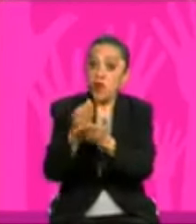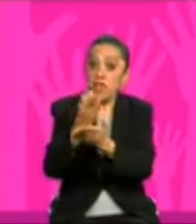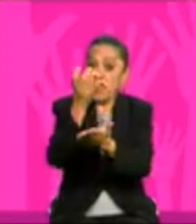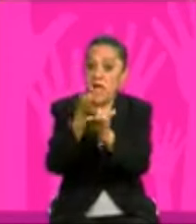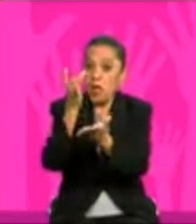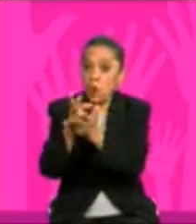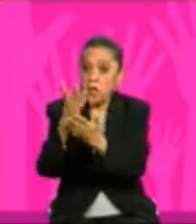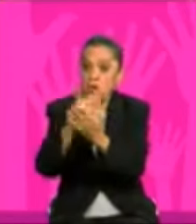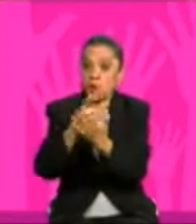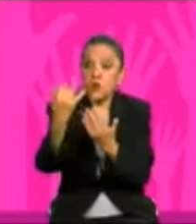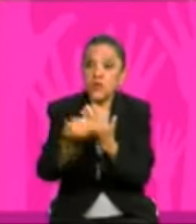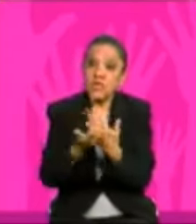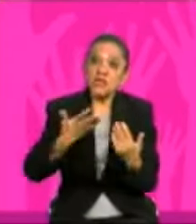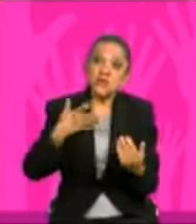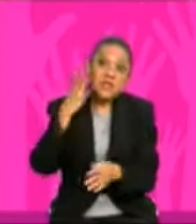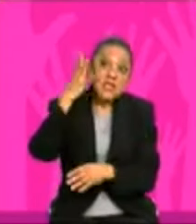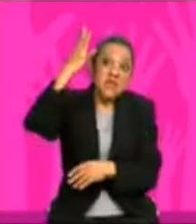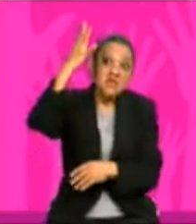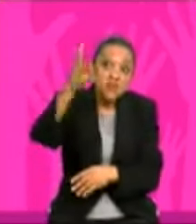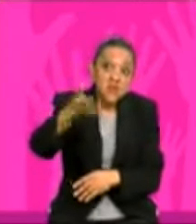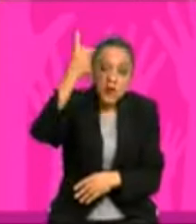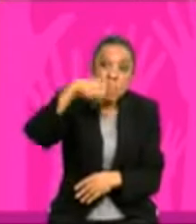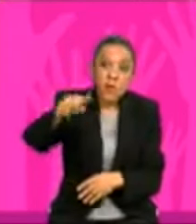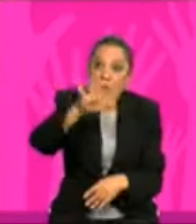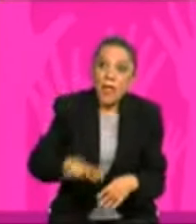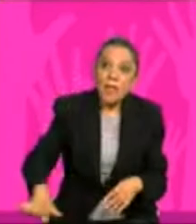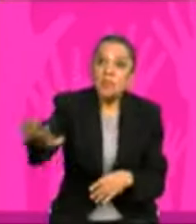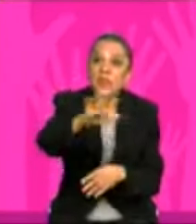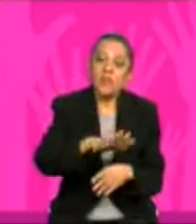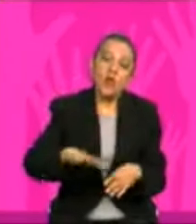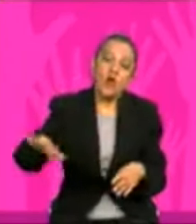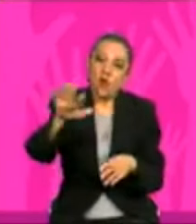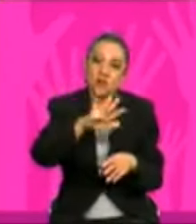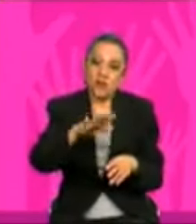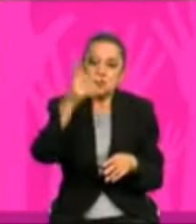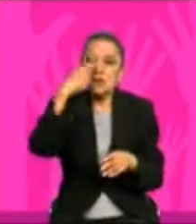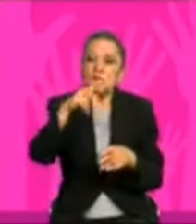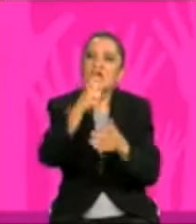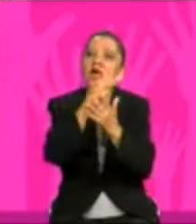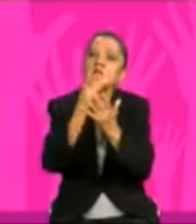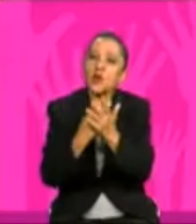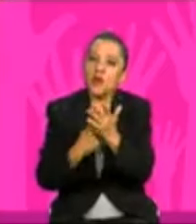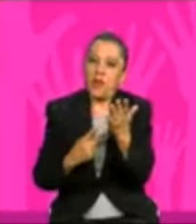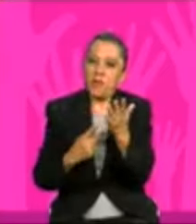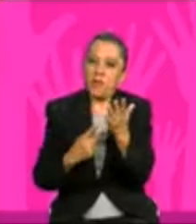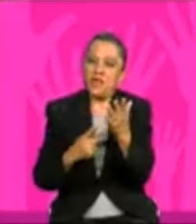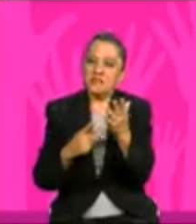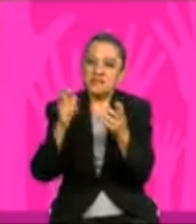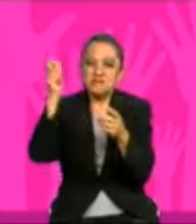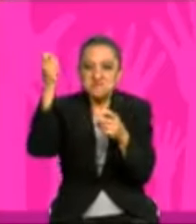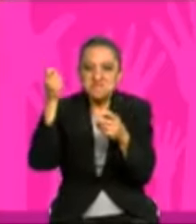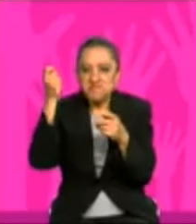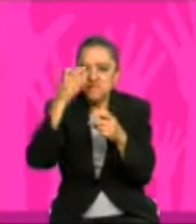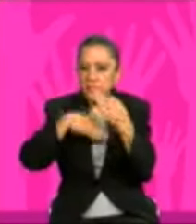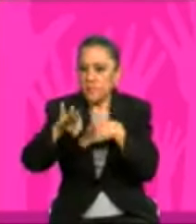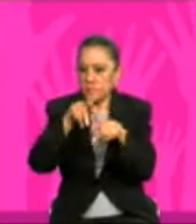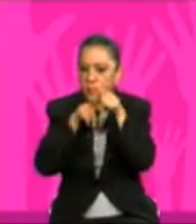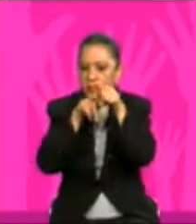futuro para la mayoría de nuestro pueblo, para que los programas sociales sigan, continúen y